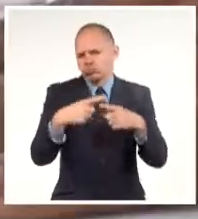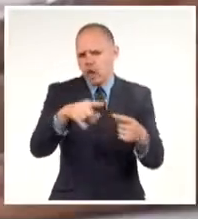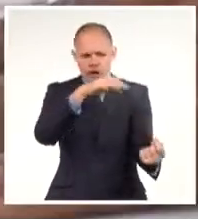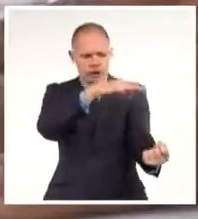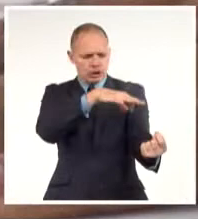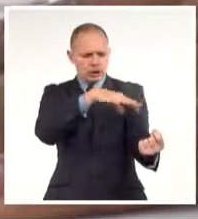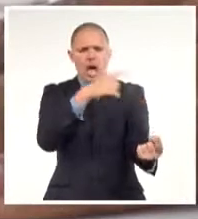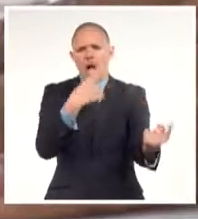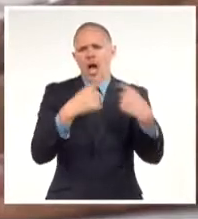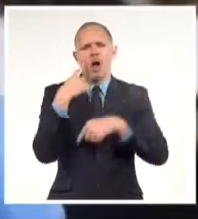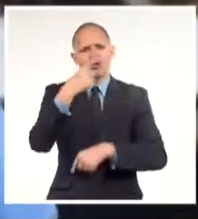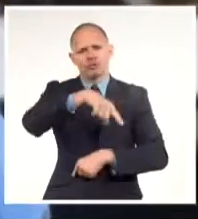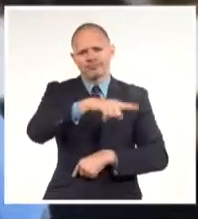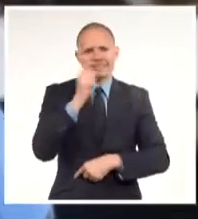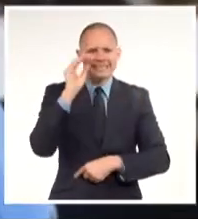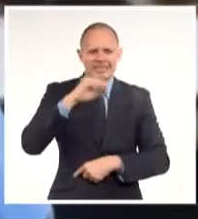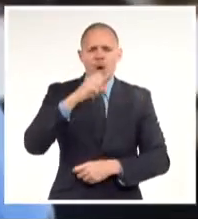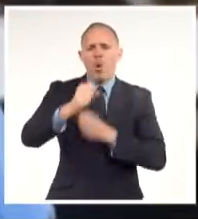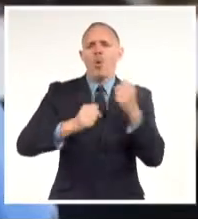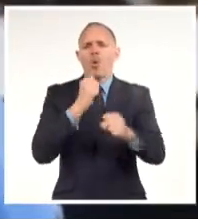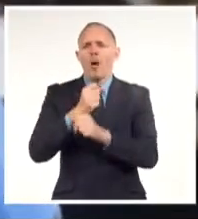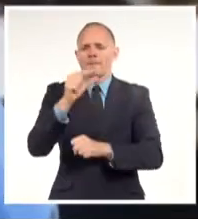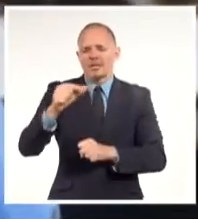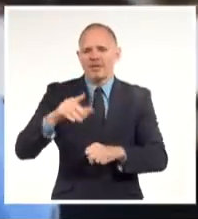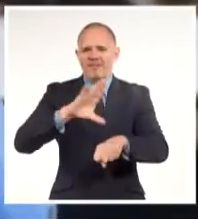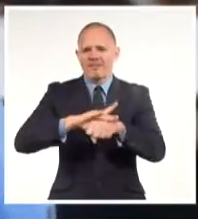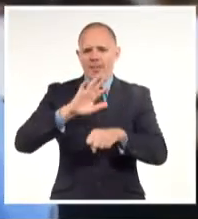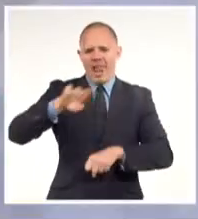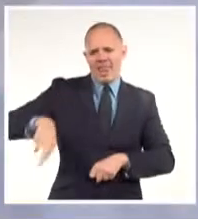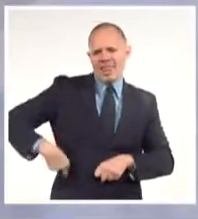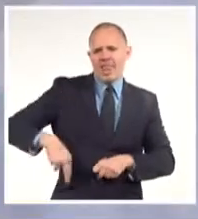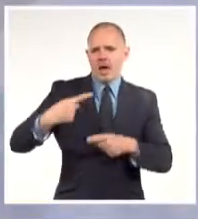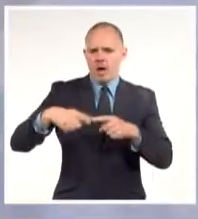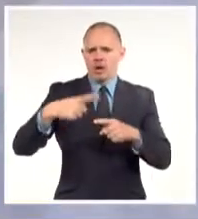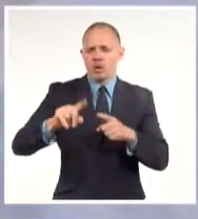soluciones concentradas para hemodiálisis, equipos médicos y sales de rehidratación oral.